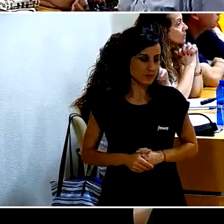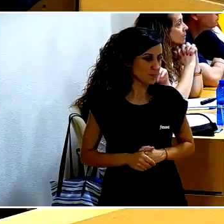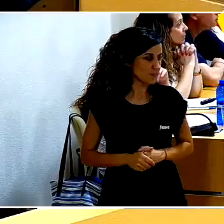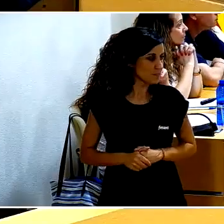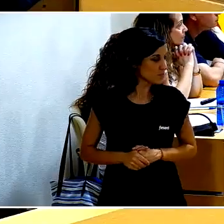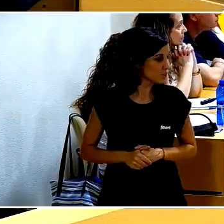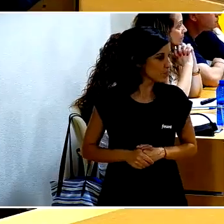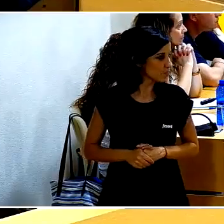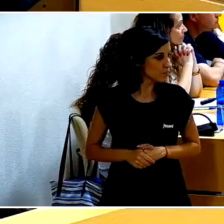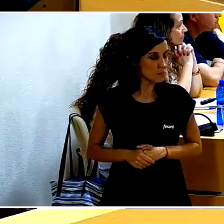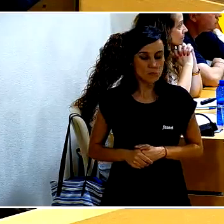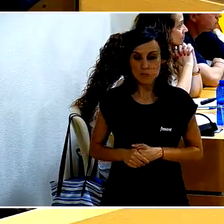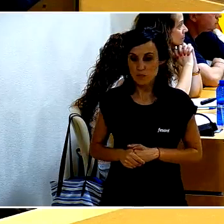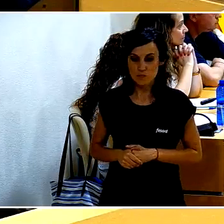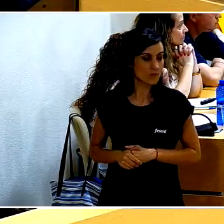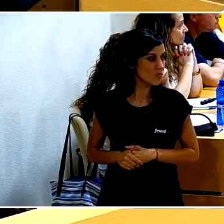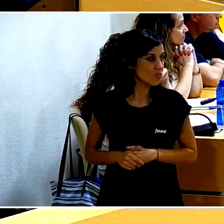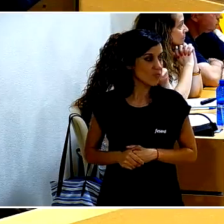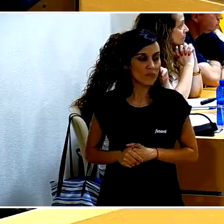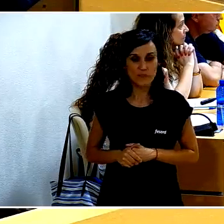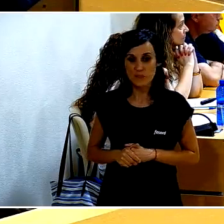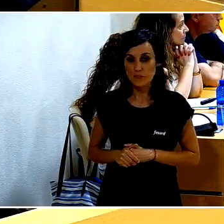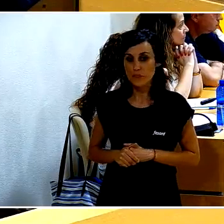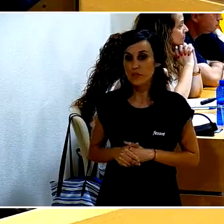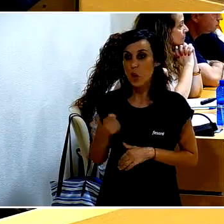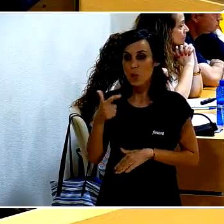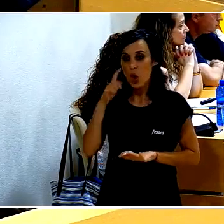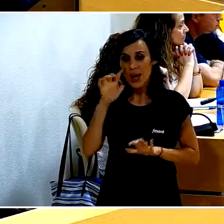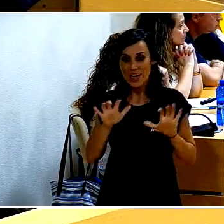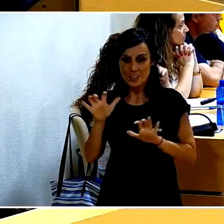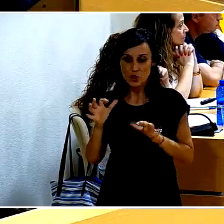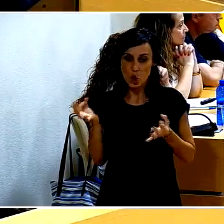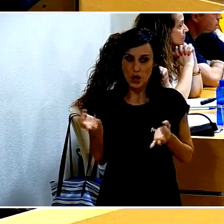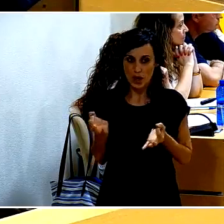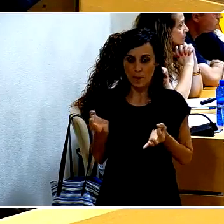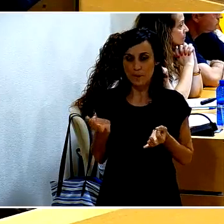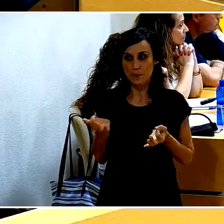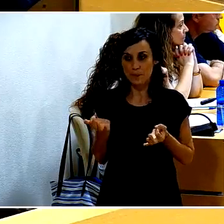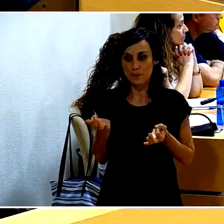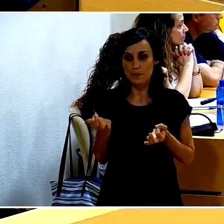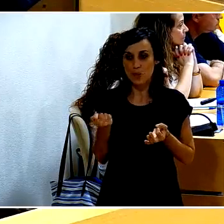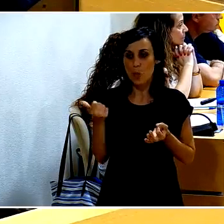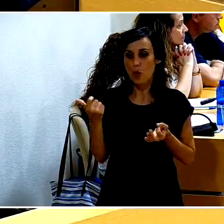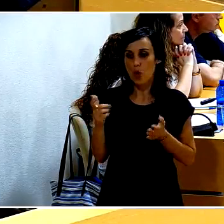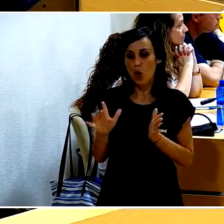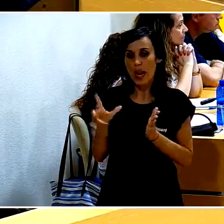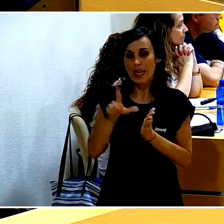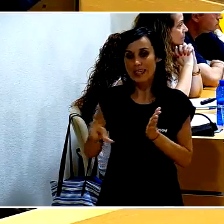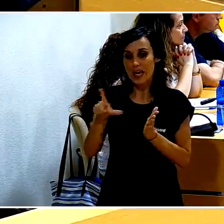Bueno, corremos el riesgo de, amparándonos en literatura más o menos